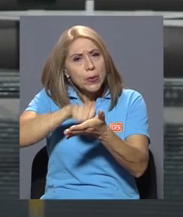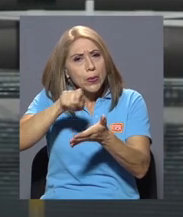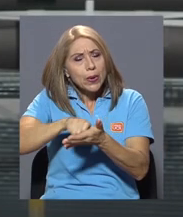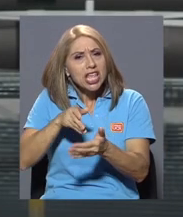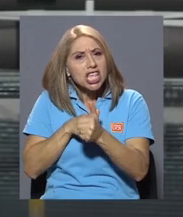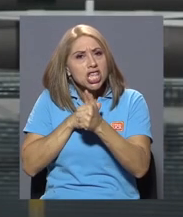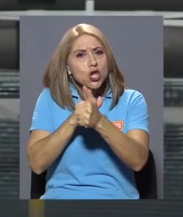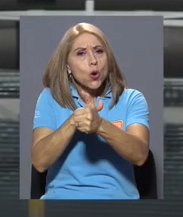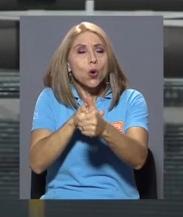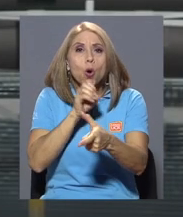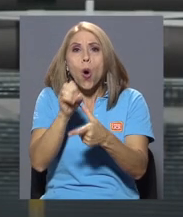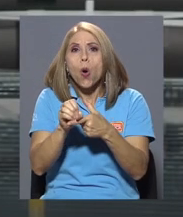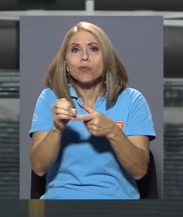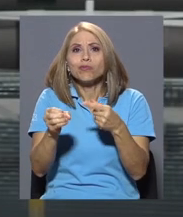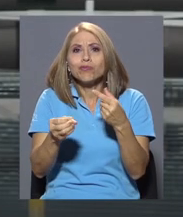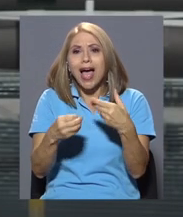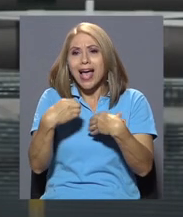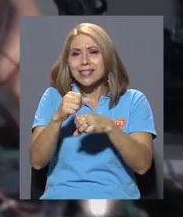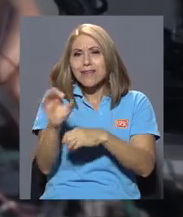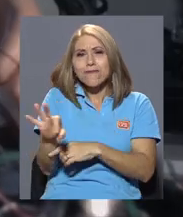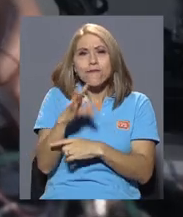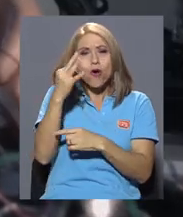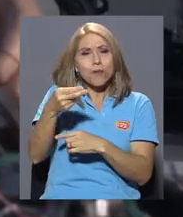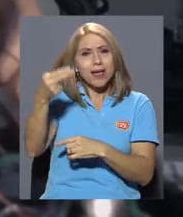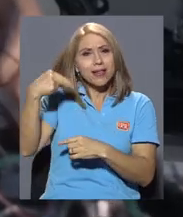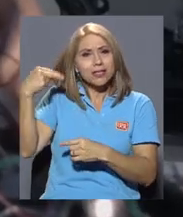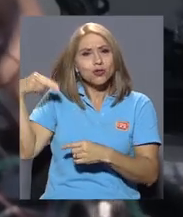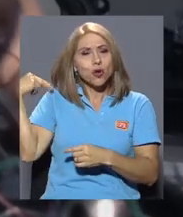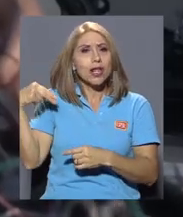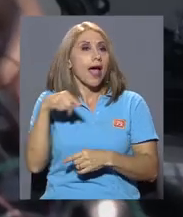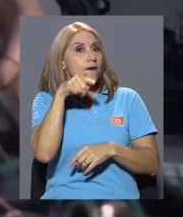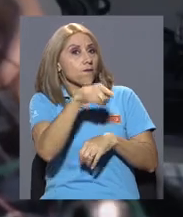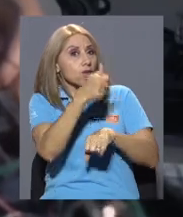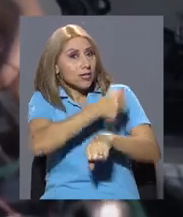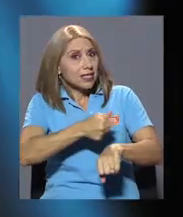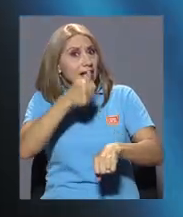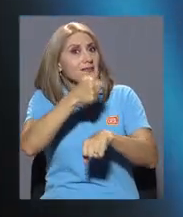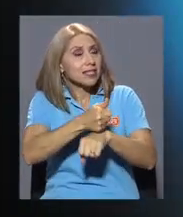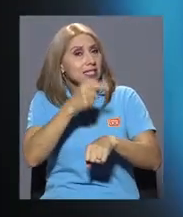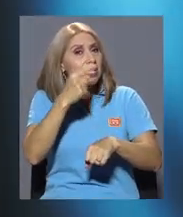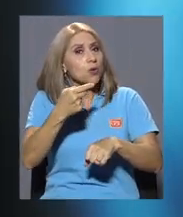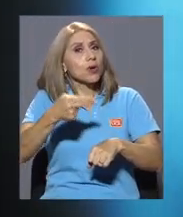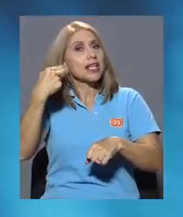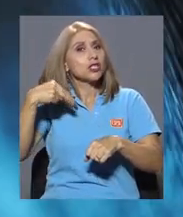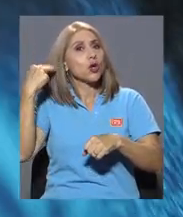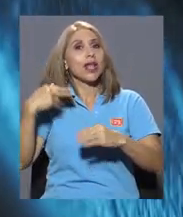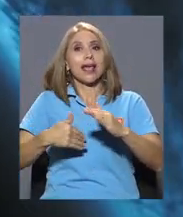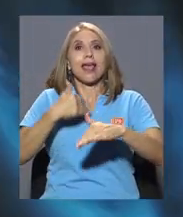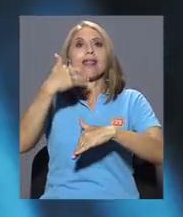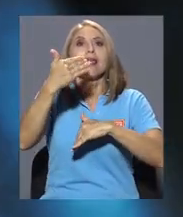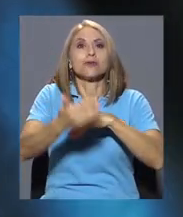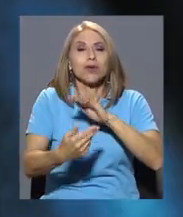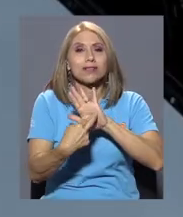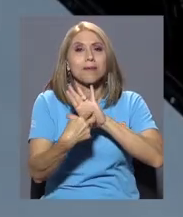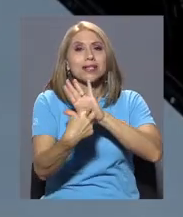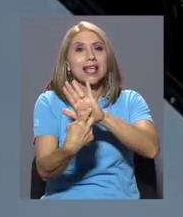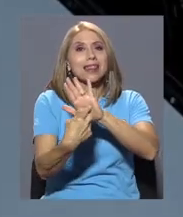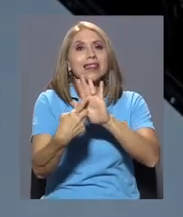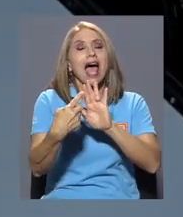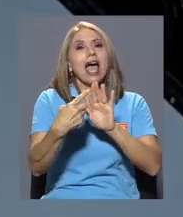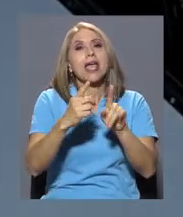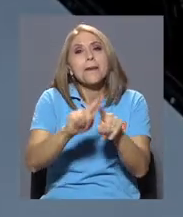de darle forma a la historia voz definiste una historia que luego de viviste en varios capítulos o cada capítulo de una historia